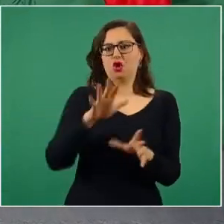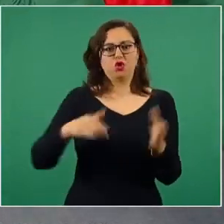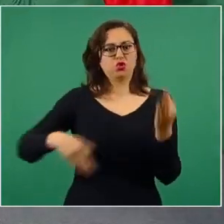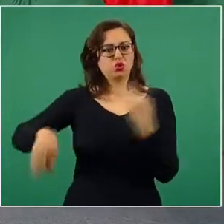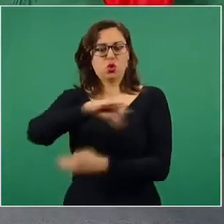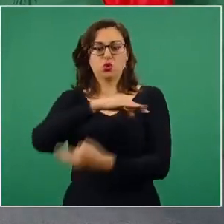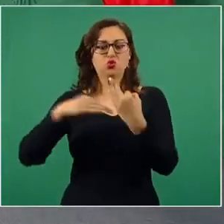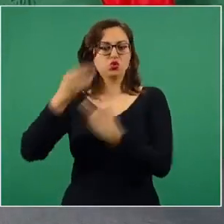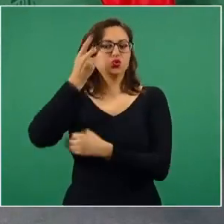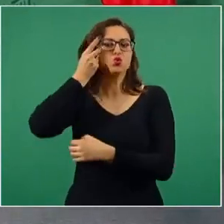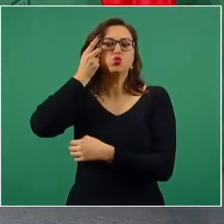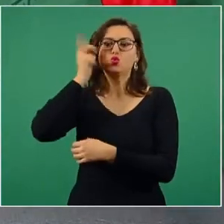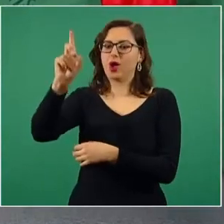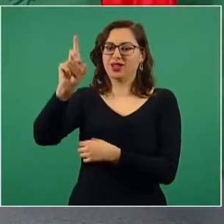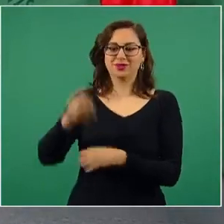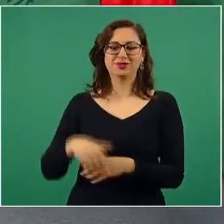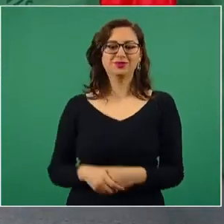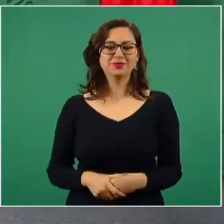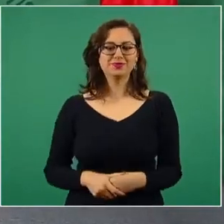Nada más